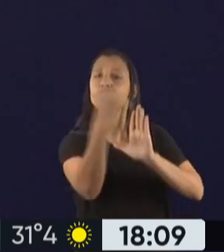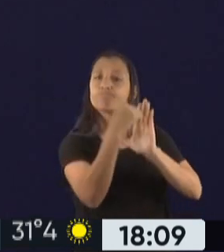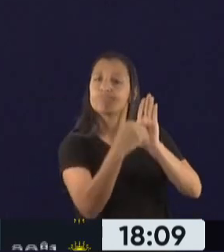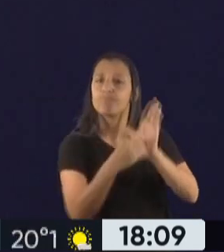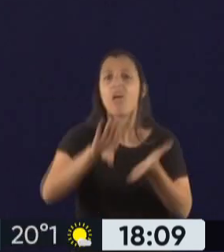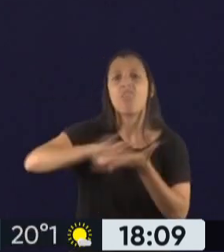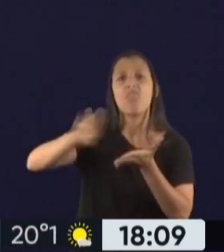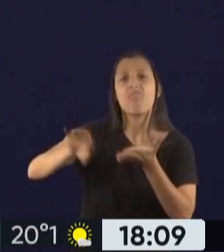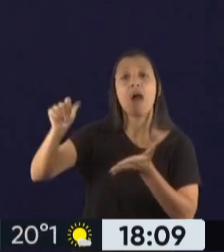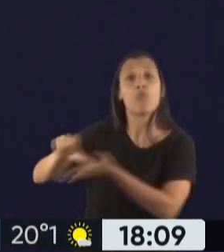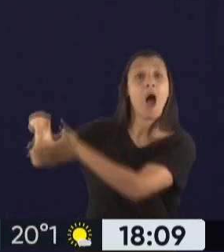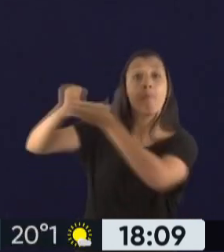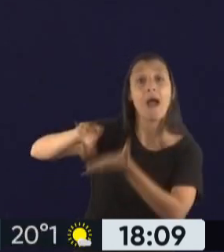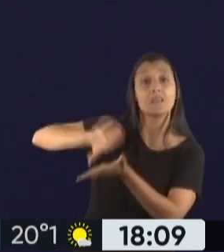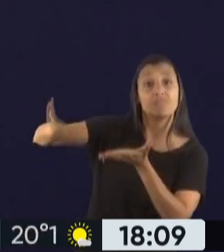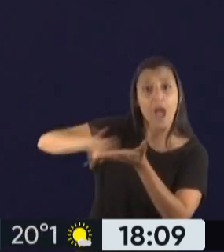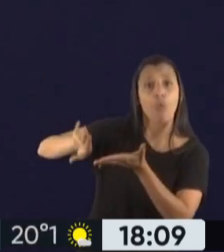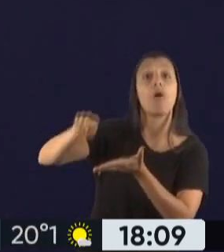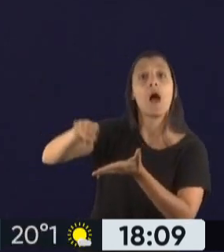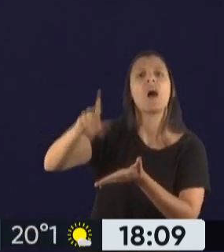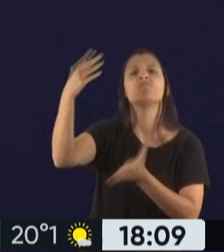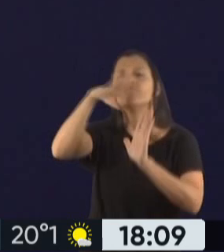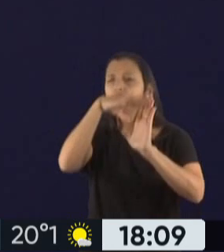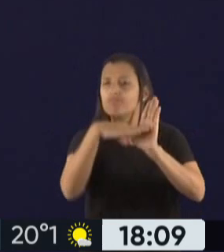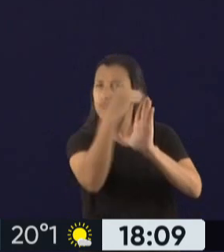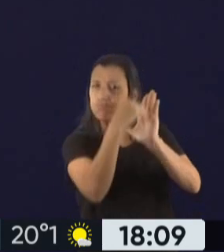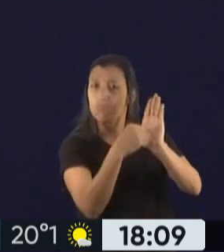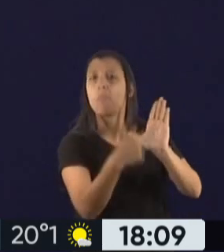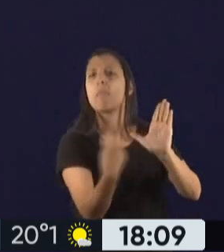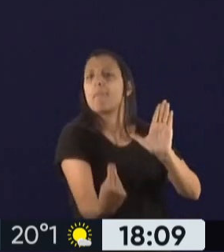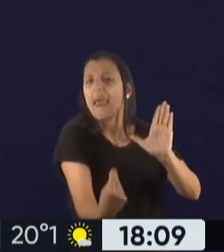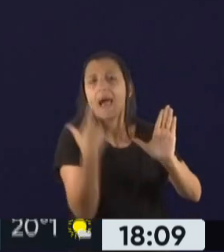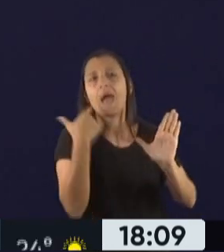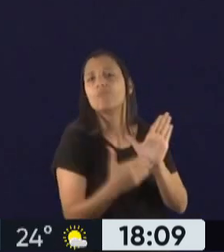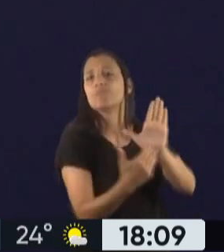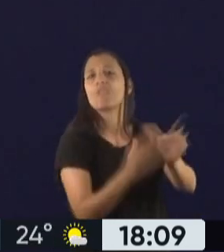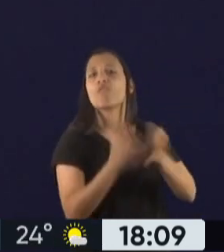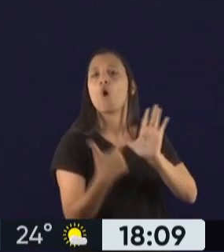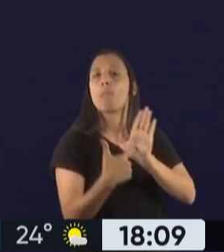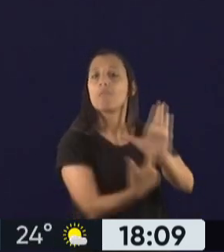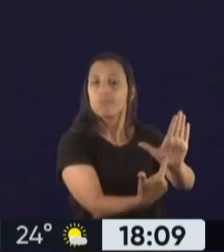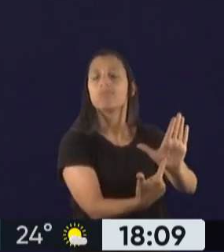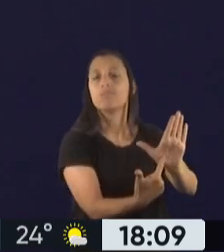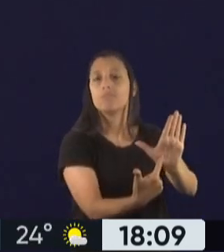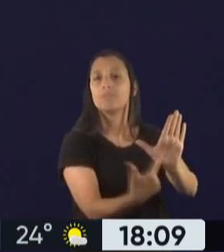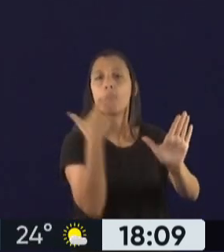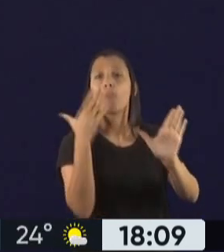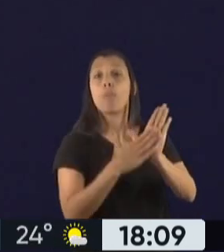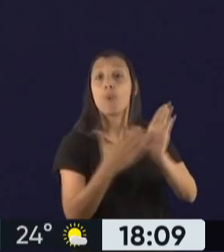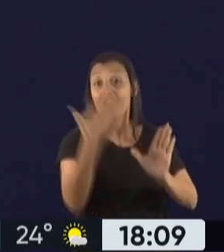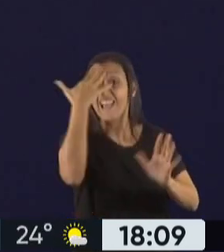proveedores del exterior que está habilitado para que efectivamente va a estar va a estar va a estar operativo durante